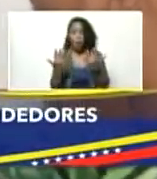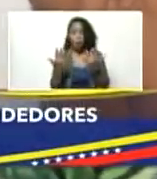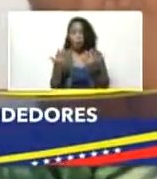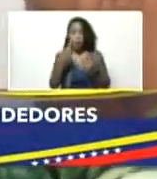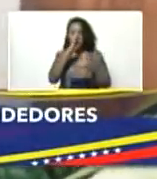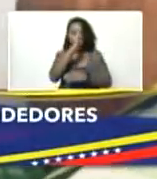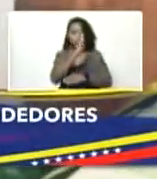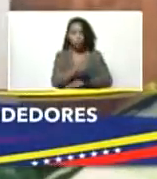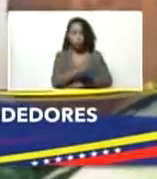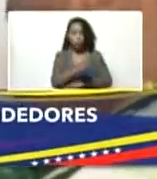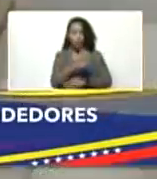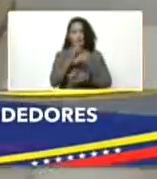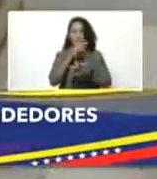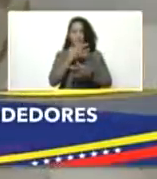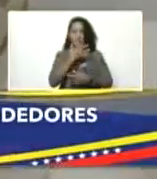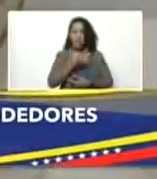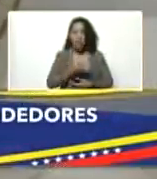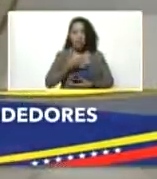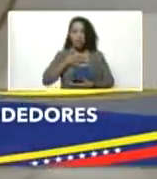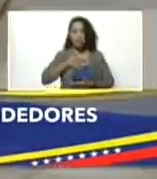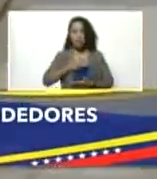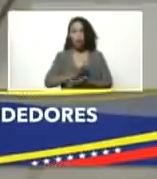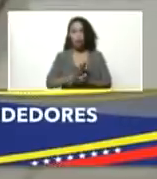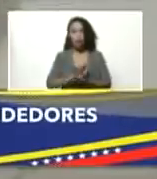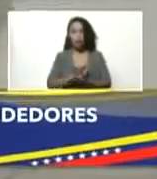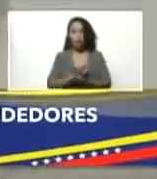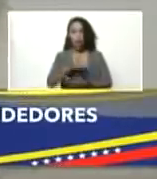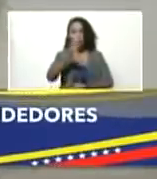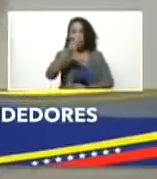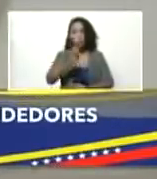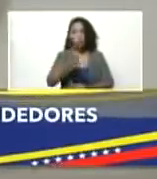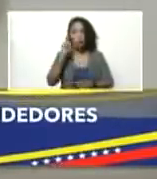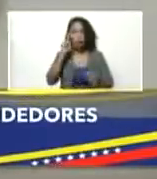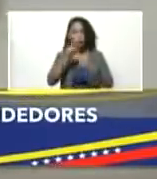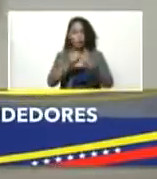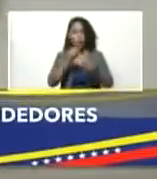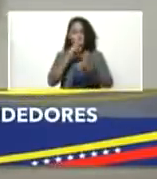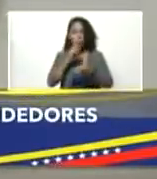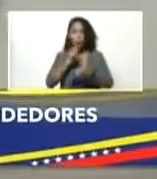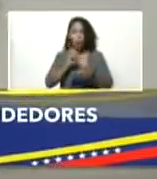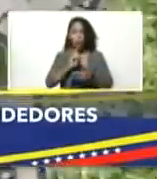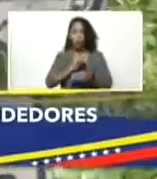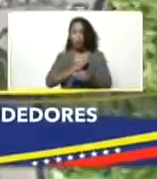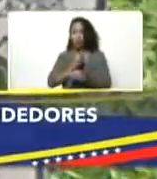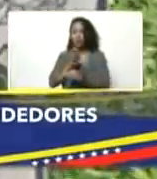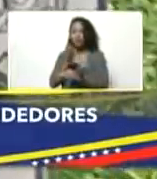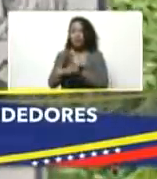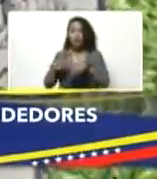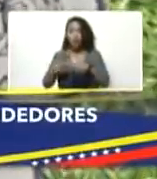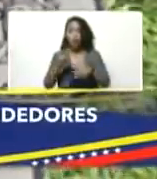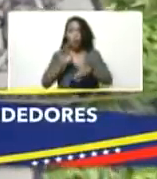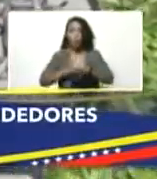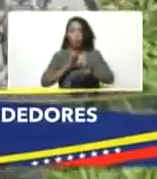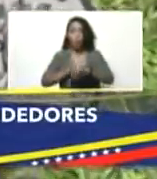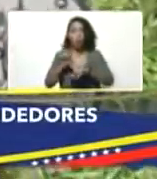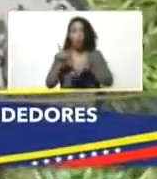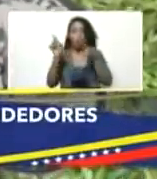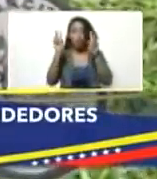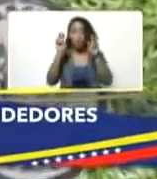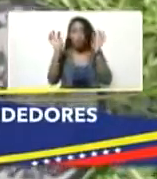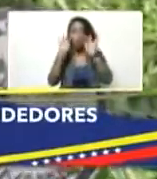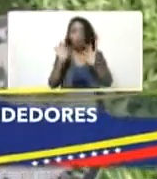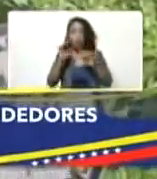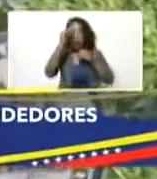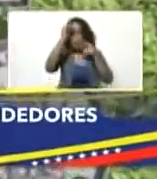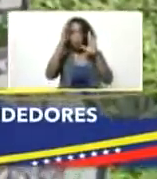la facilidad, a la tranquilidad del cliente hacia el banco, que no tenga que dirigirse a una agencia. Por eso es que nuestro modelo de atención